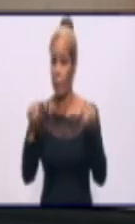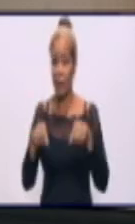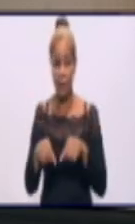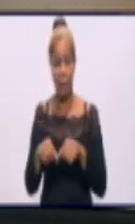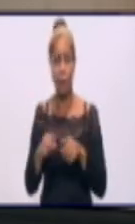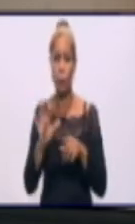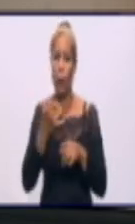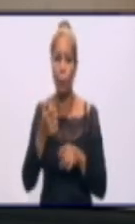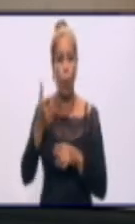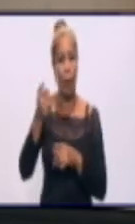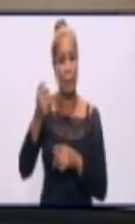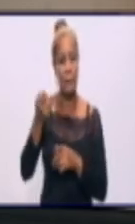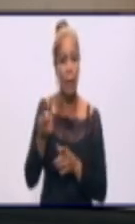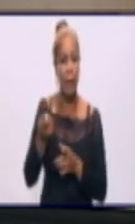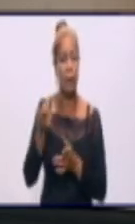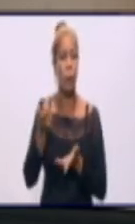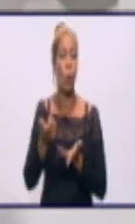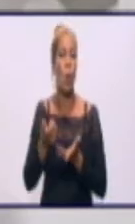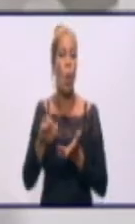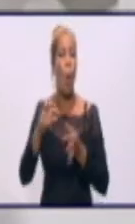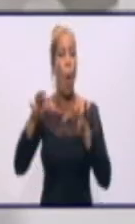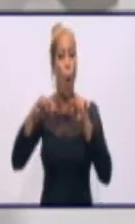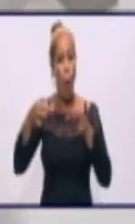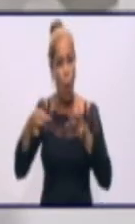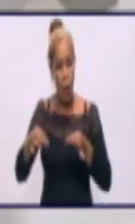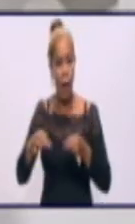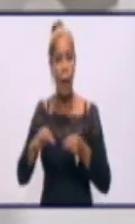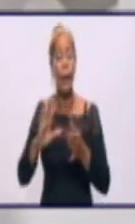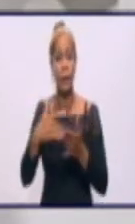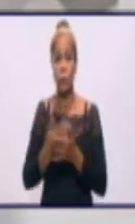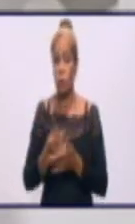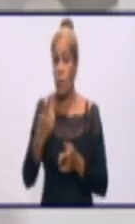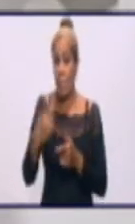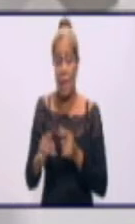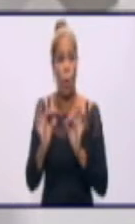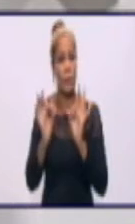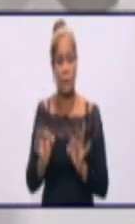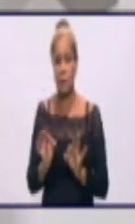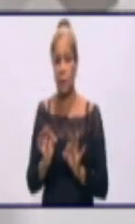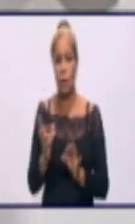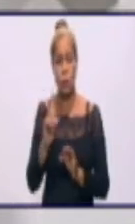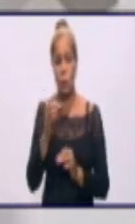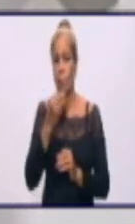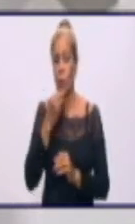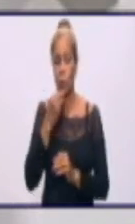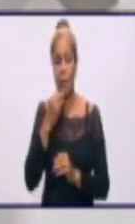desarrollar nuestro trabajo. Aún así, las tareas a través de estrategias